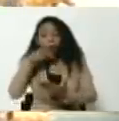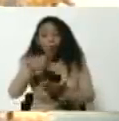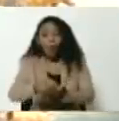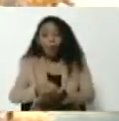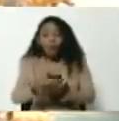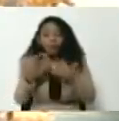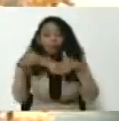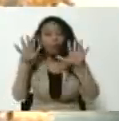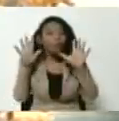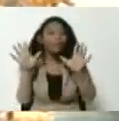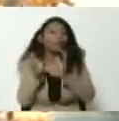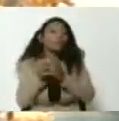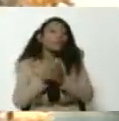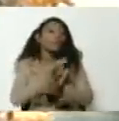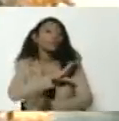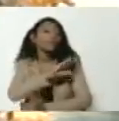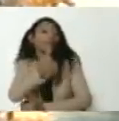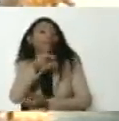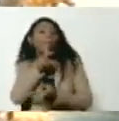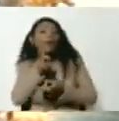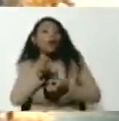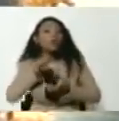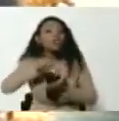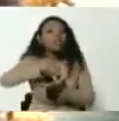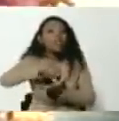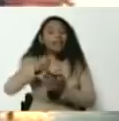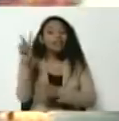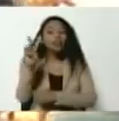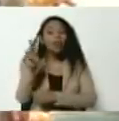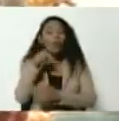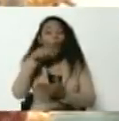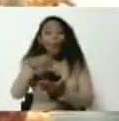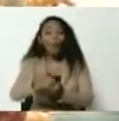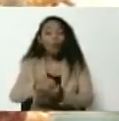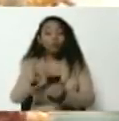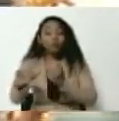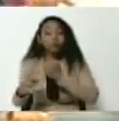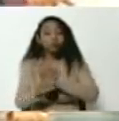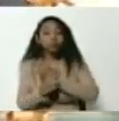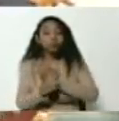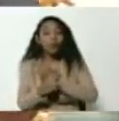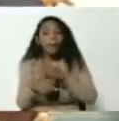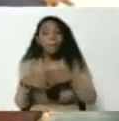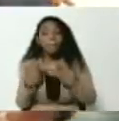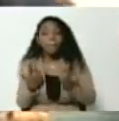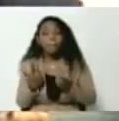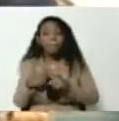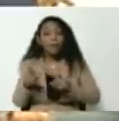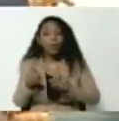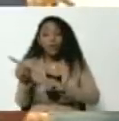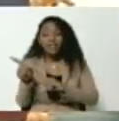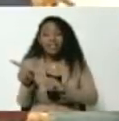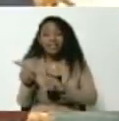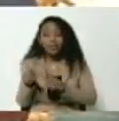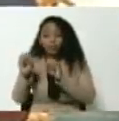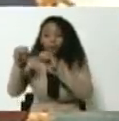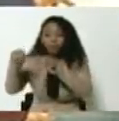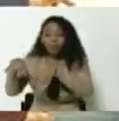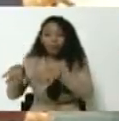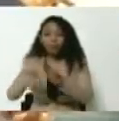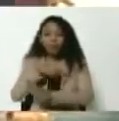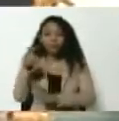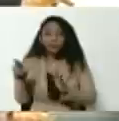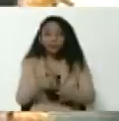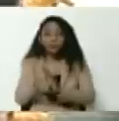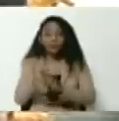una supuesta junta directiva del Banco Central de Venezuela nombrada por Guaidó. Pero resulta que esa junta directiva renunció casi plenamente,